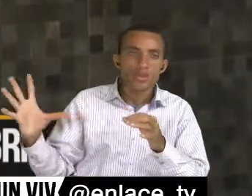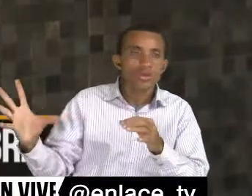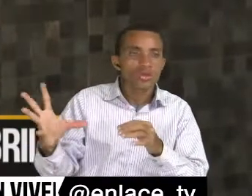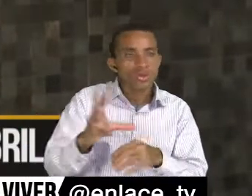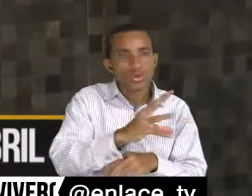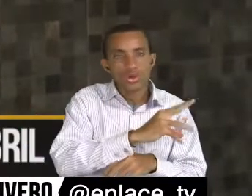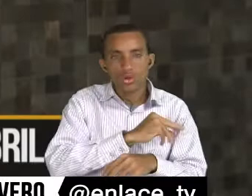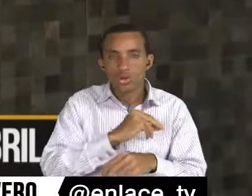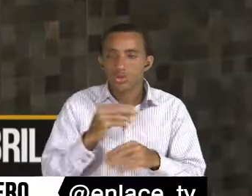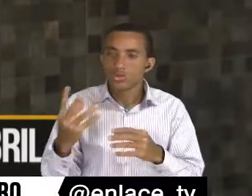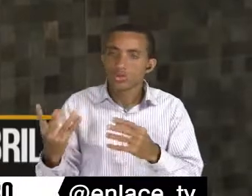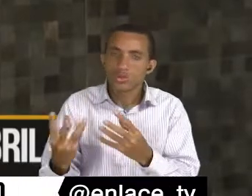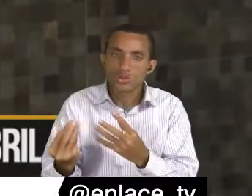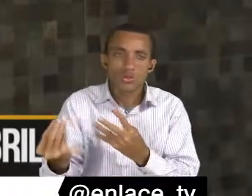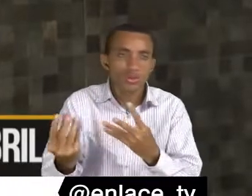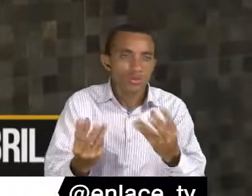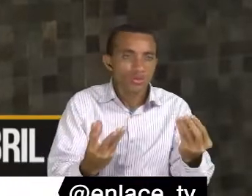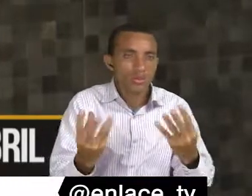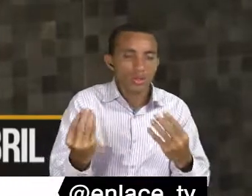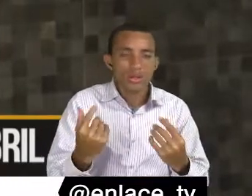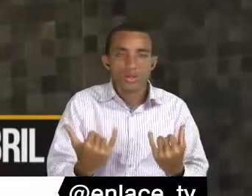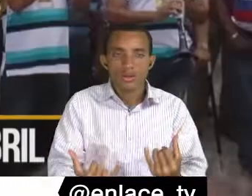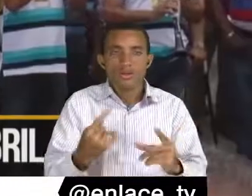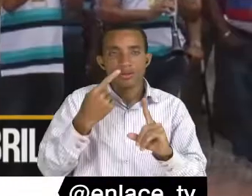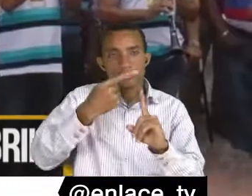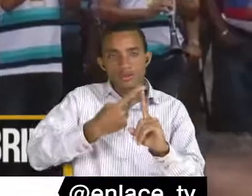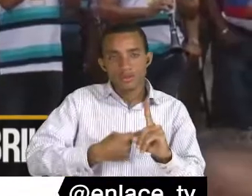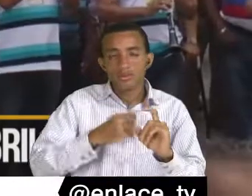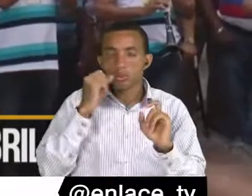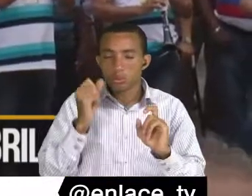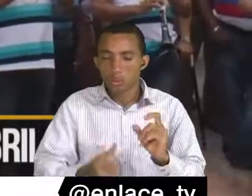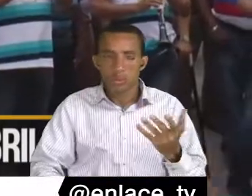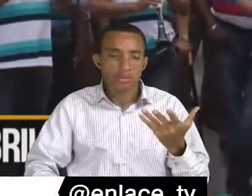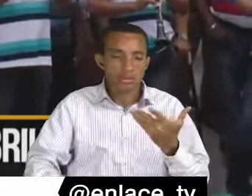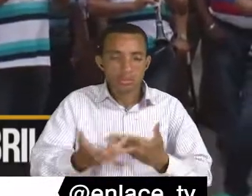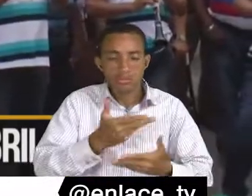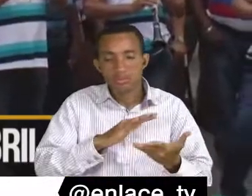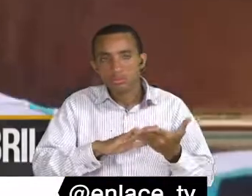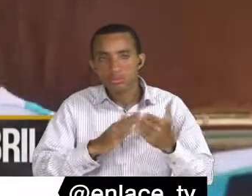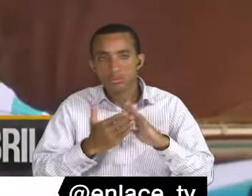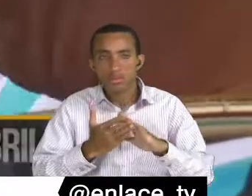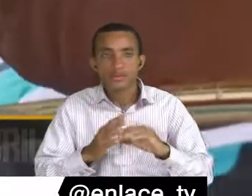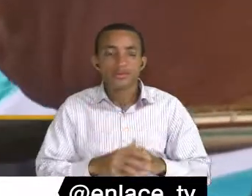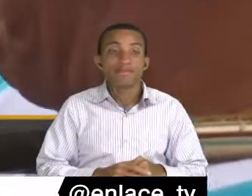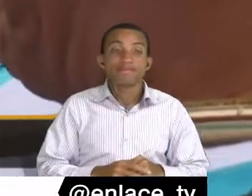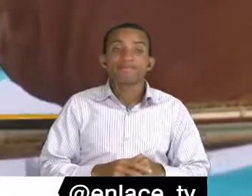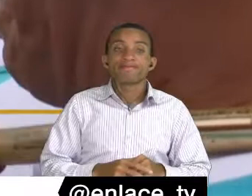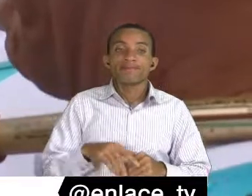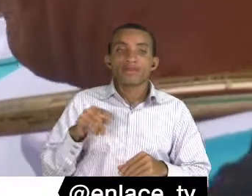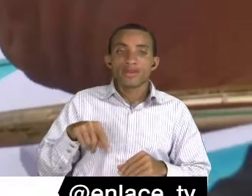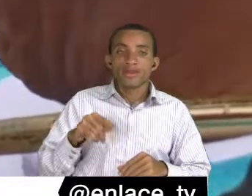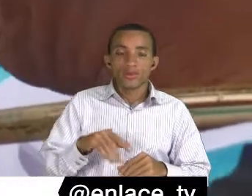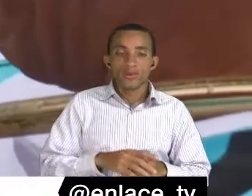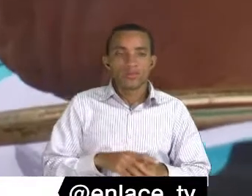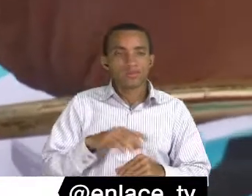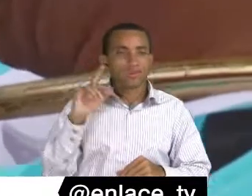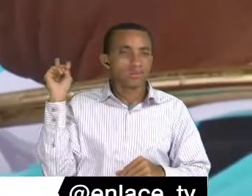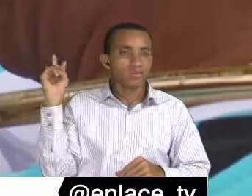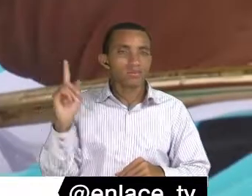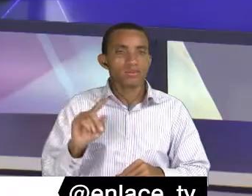que Barranca Bermeja en este mes pueda festejar en paz. Durante el mes de abril se llena de colorido la bella Hija del Sol en sus 95 años.